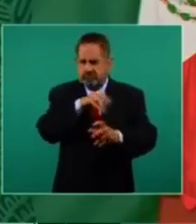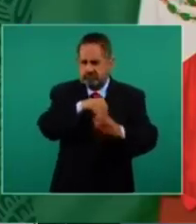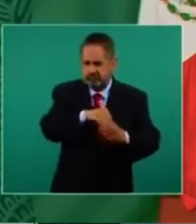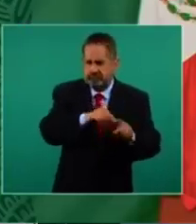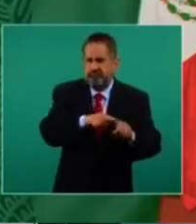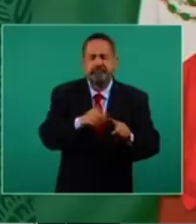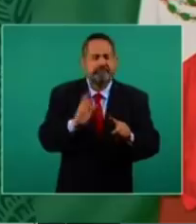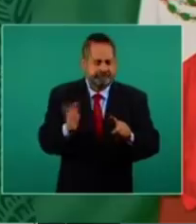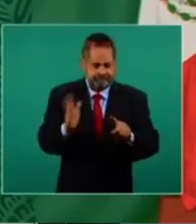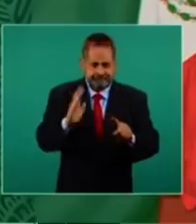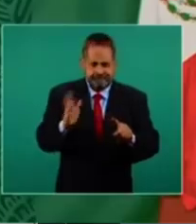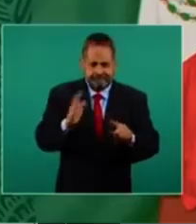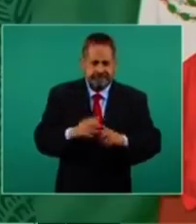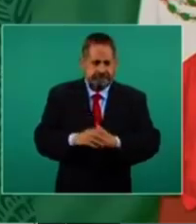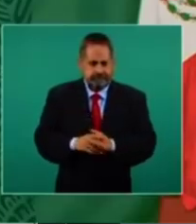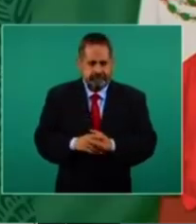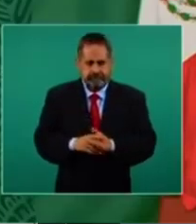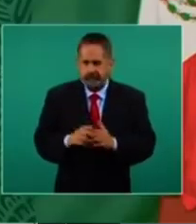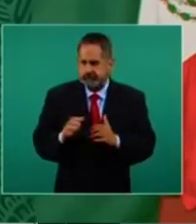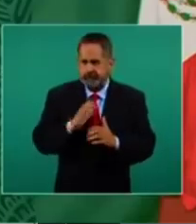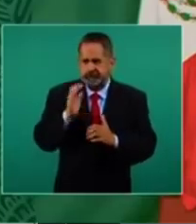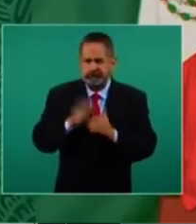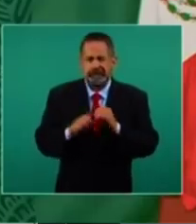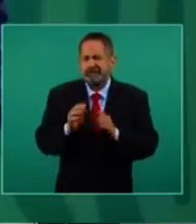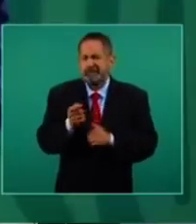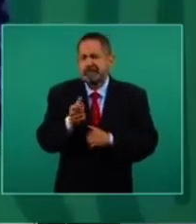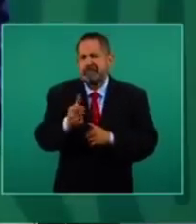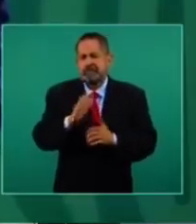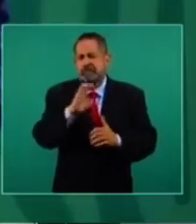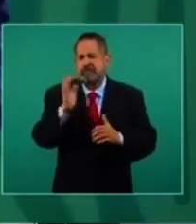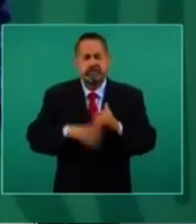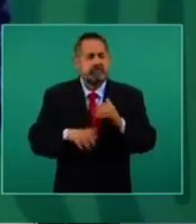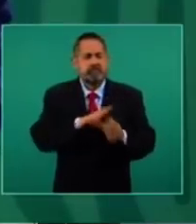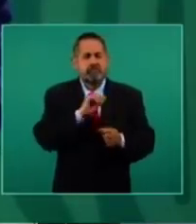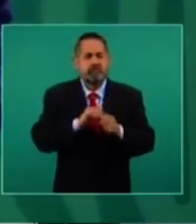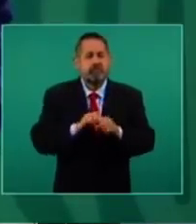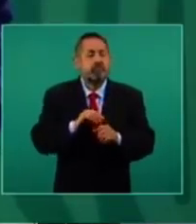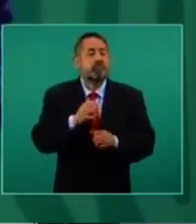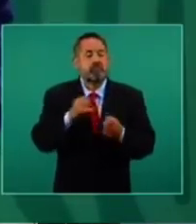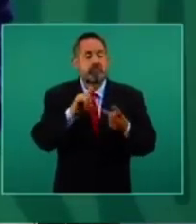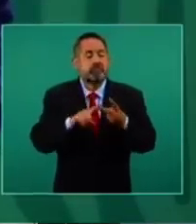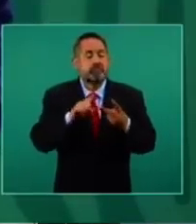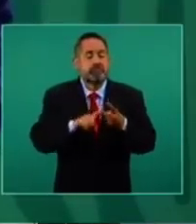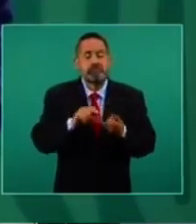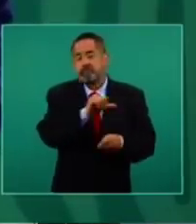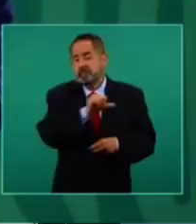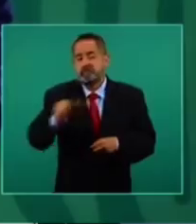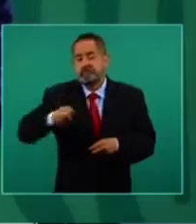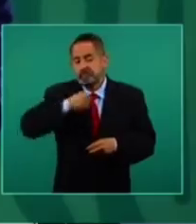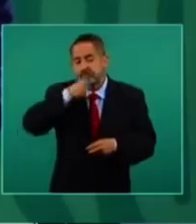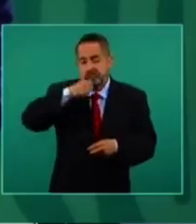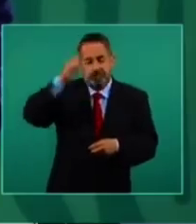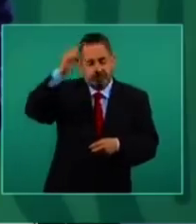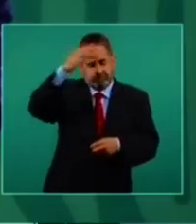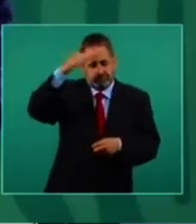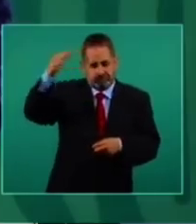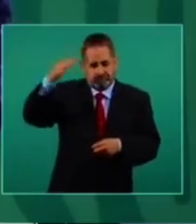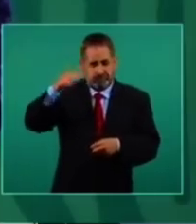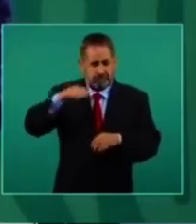Ya se terminó prácticamente de vacunar a todos los adultos mayores de